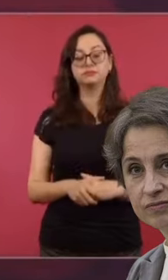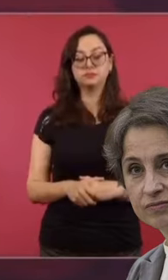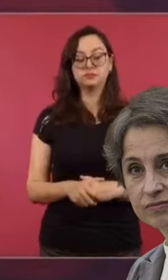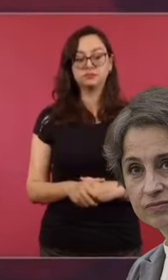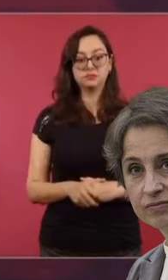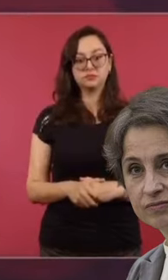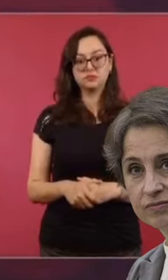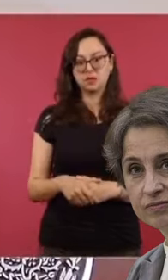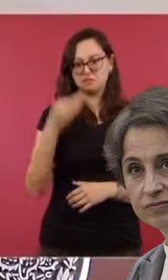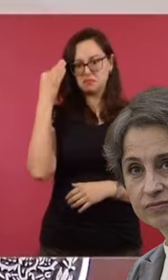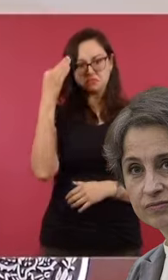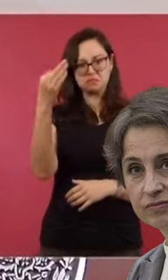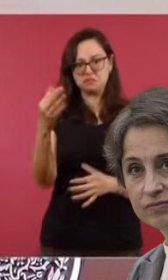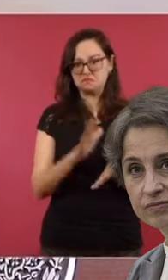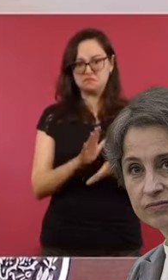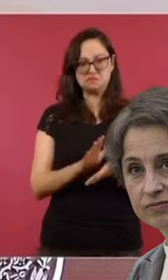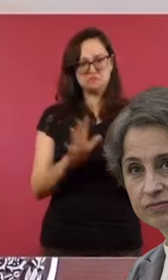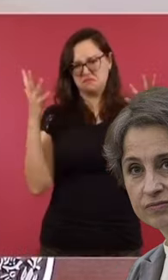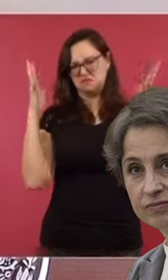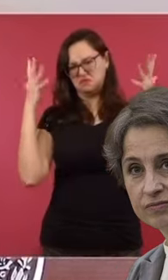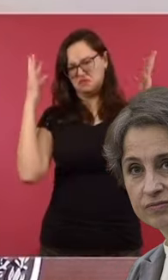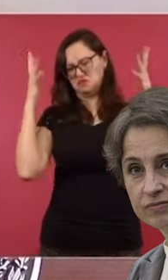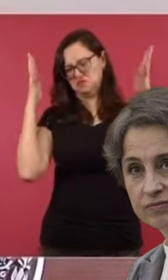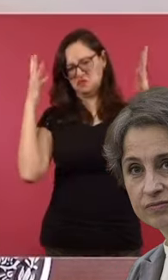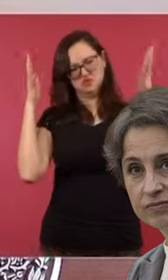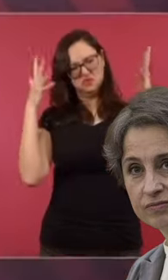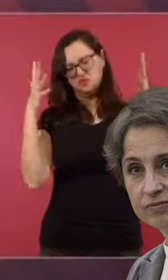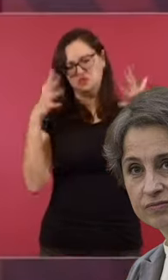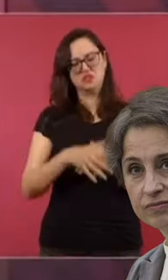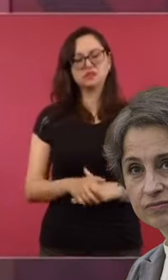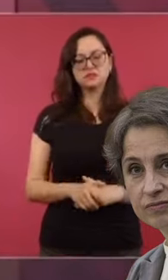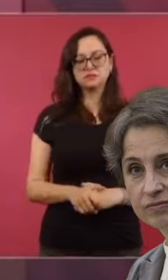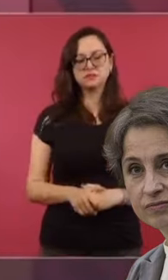pero fuertísimo. Lo celebraron todos los estudiantes